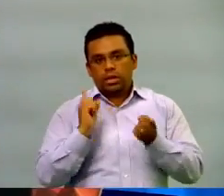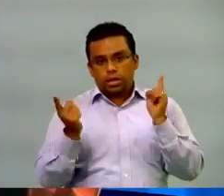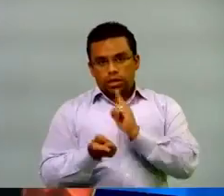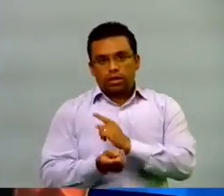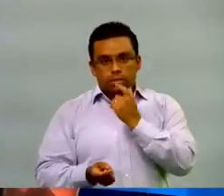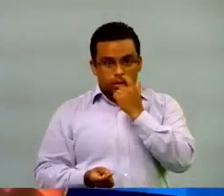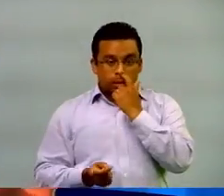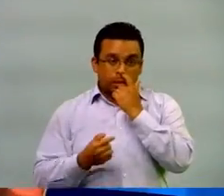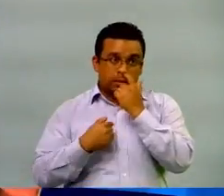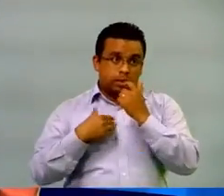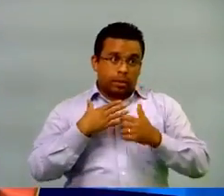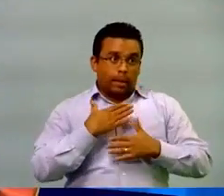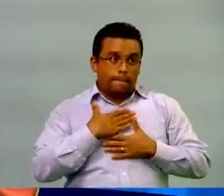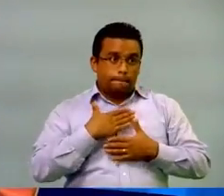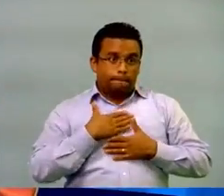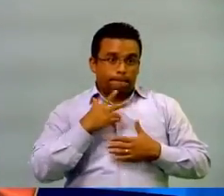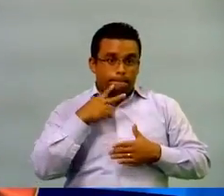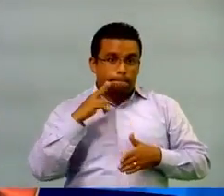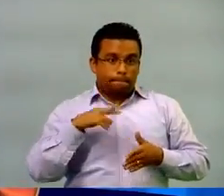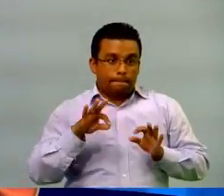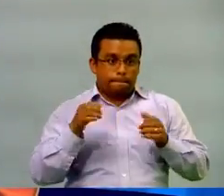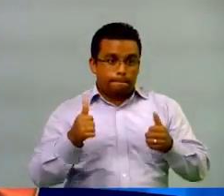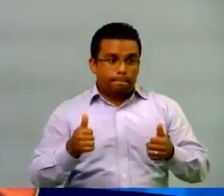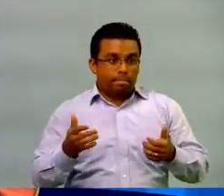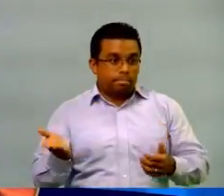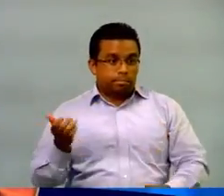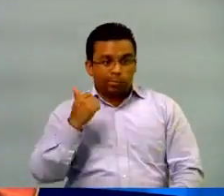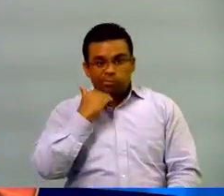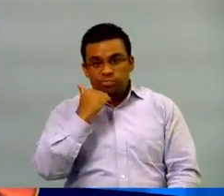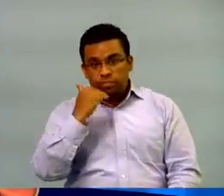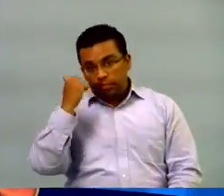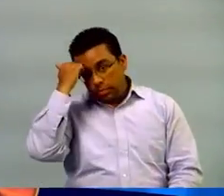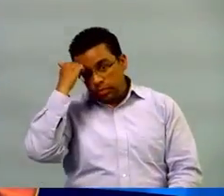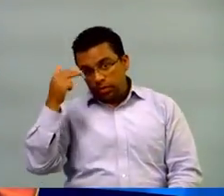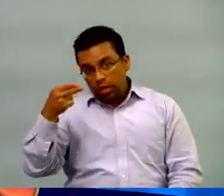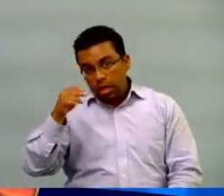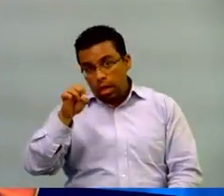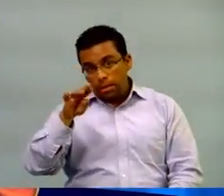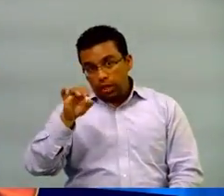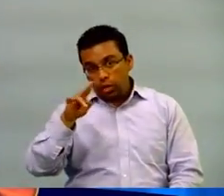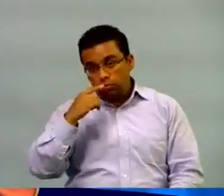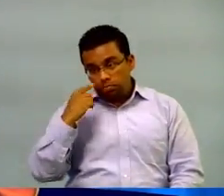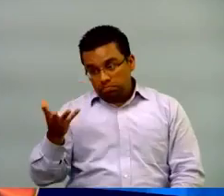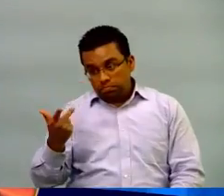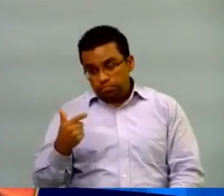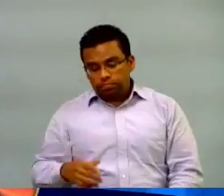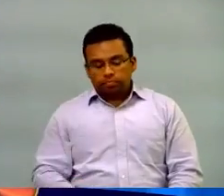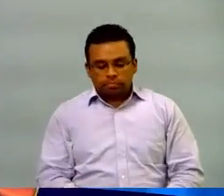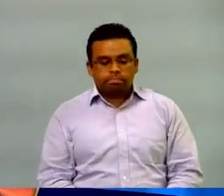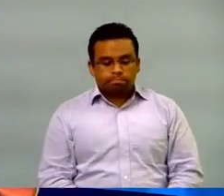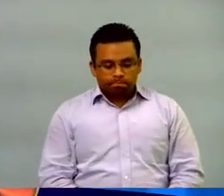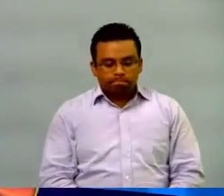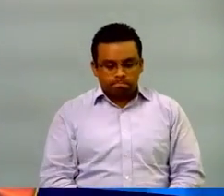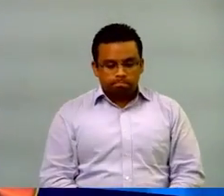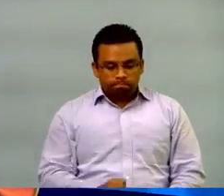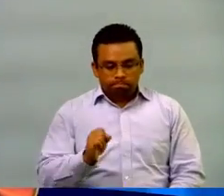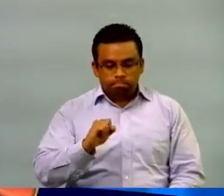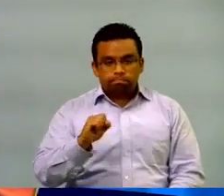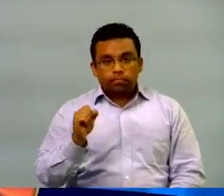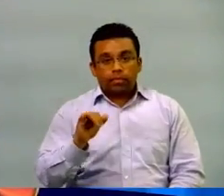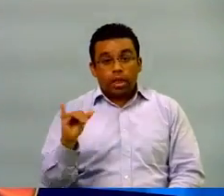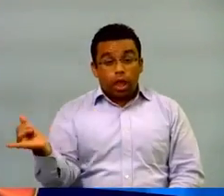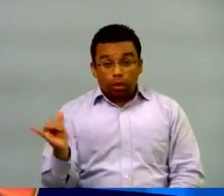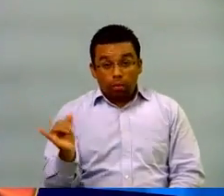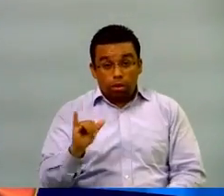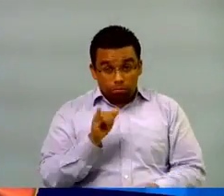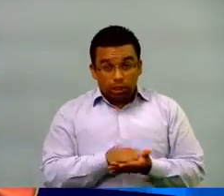Creo que esa es mi lectura, no sé, no, claro. Profesor Hamilton. Es bien interesante porque ya no podemos evaluar igual. O sea, ya nuestros